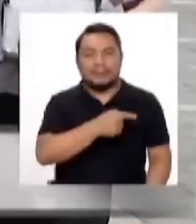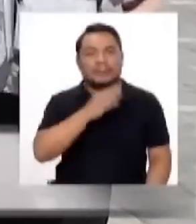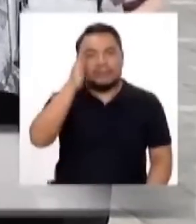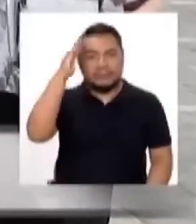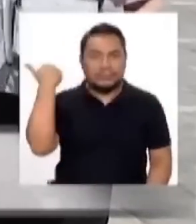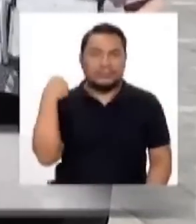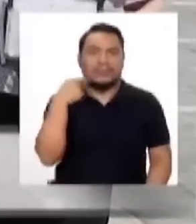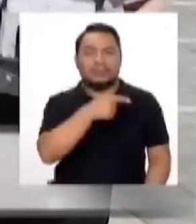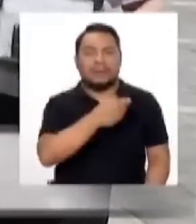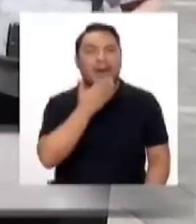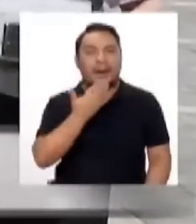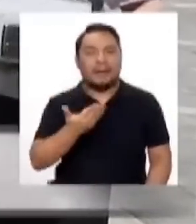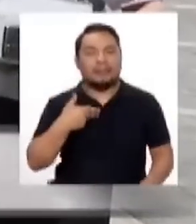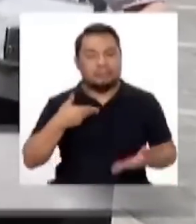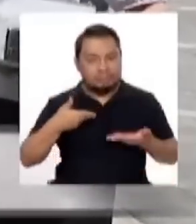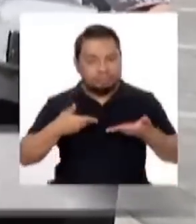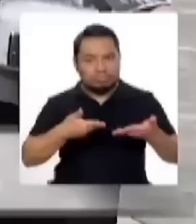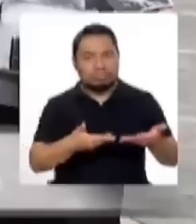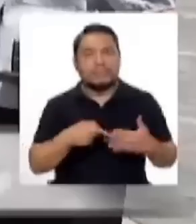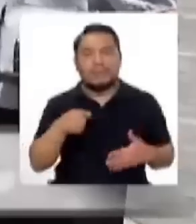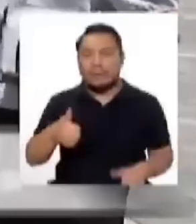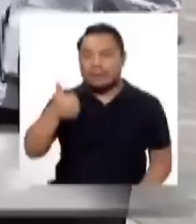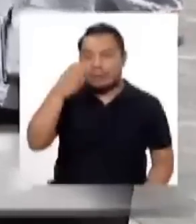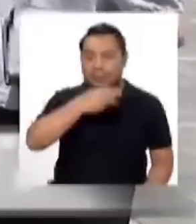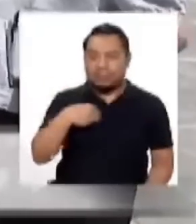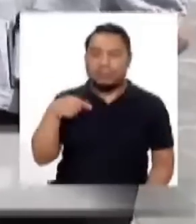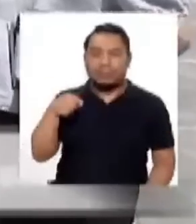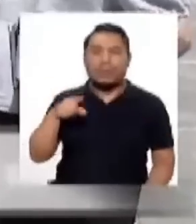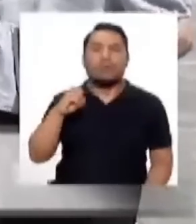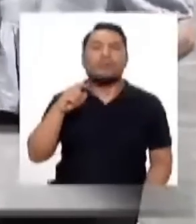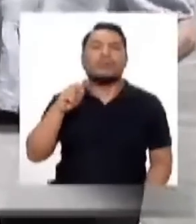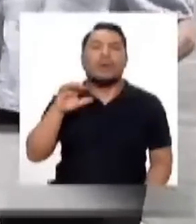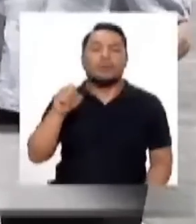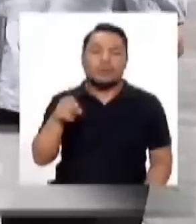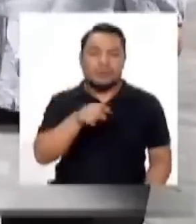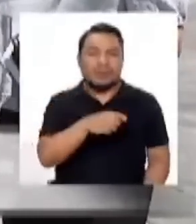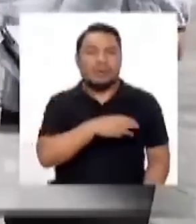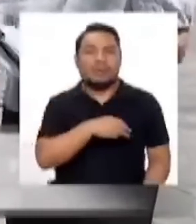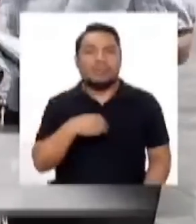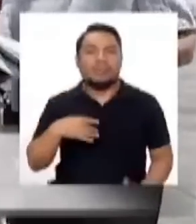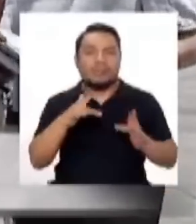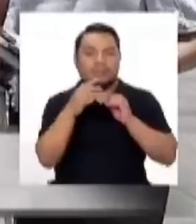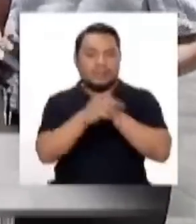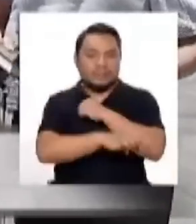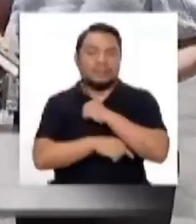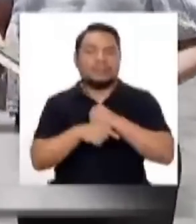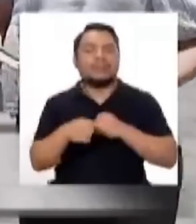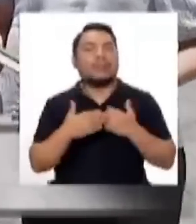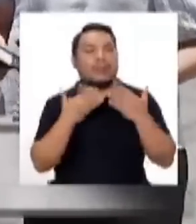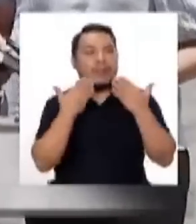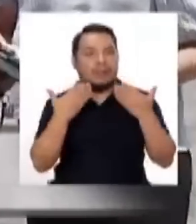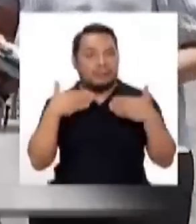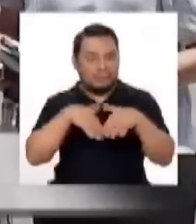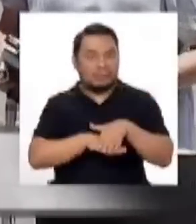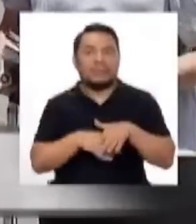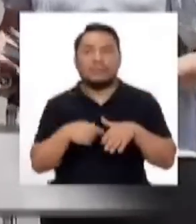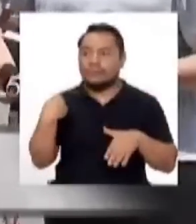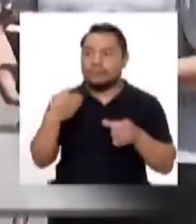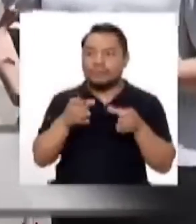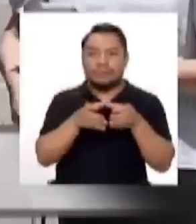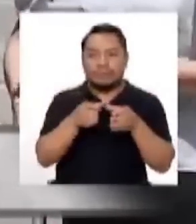Boluarte, del premier Otárola y de la canciller. Hemos venido a cumplir nuestro deber como partido político.